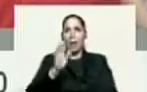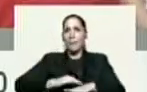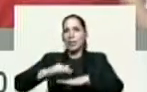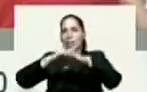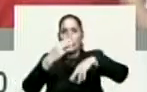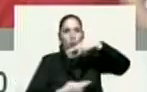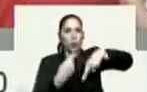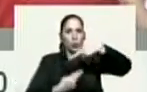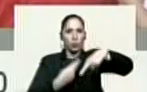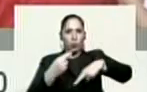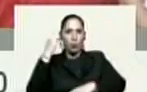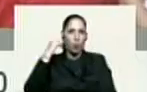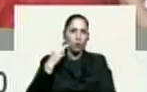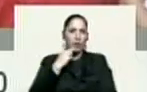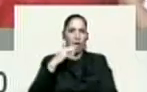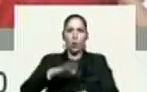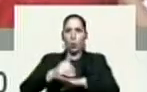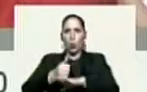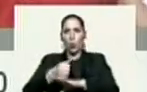revolución bolivariana.